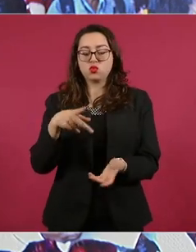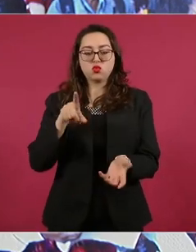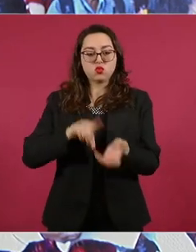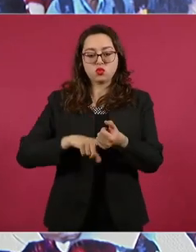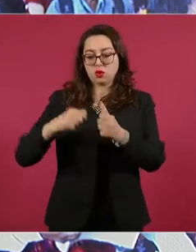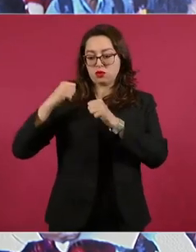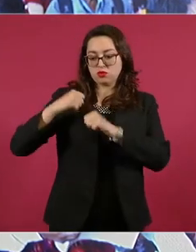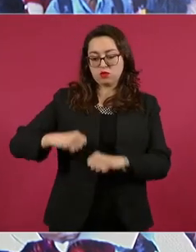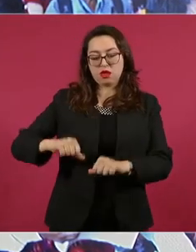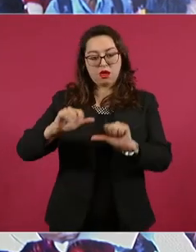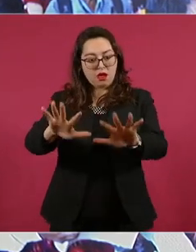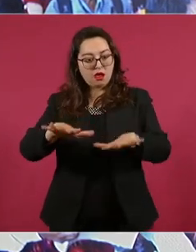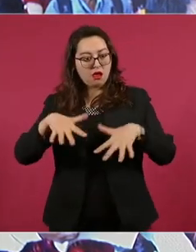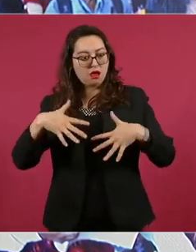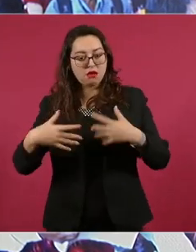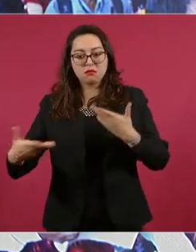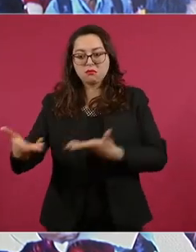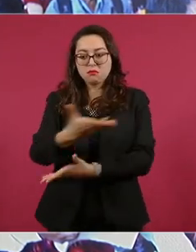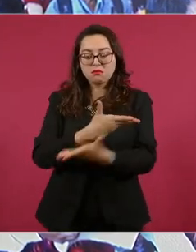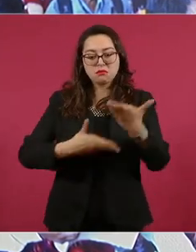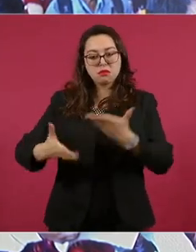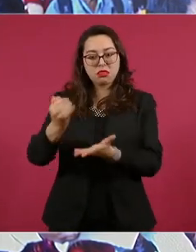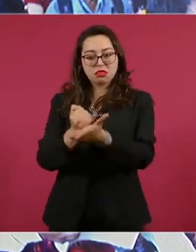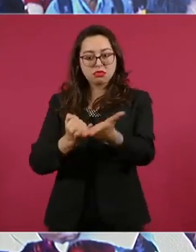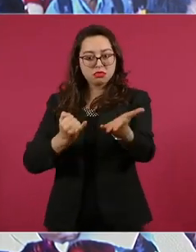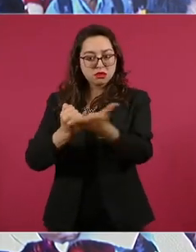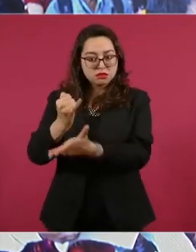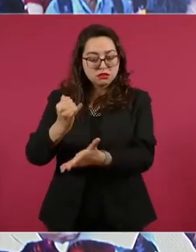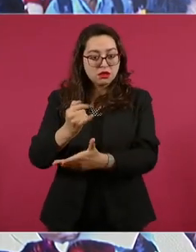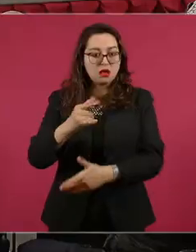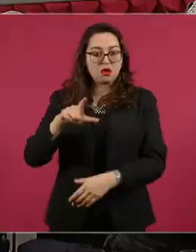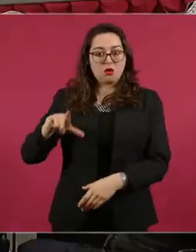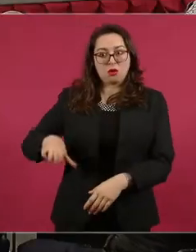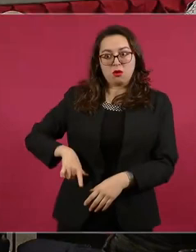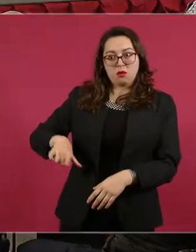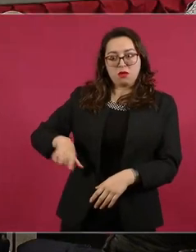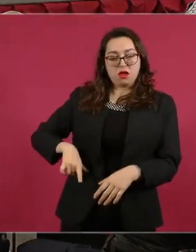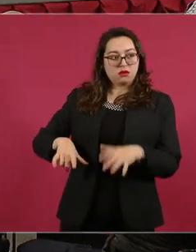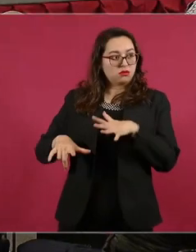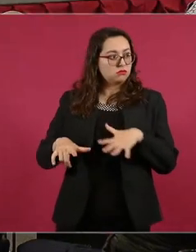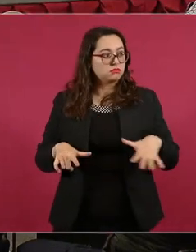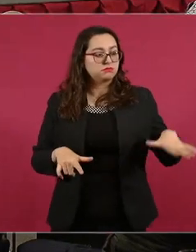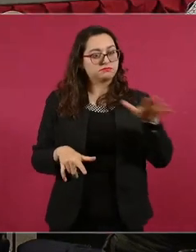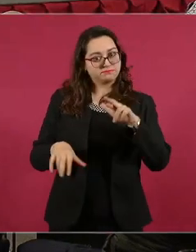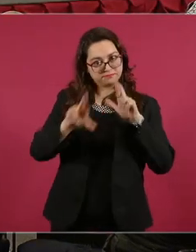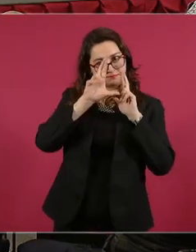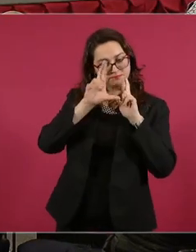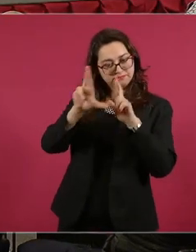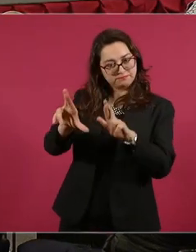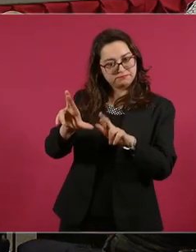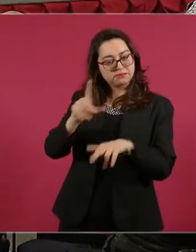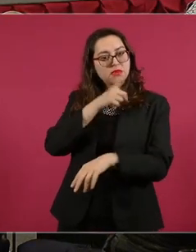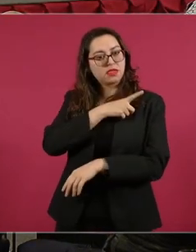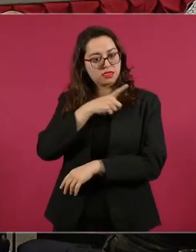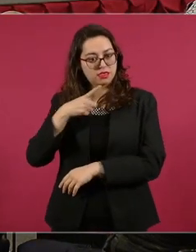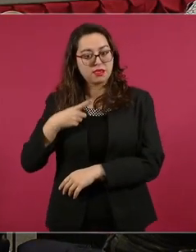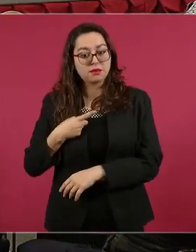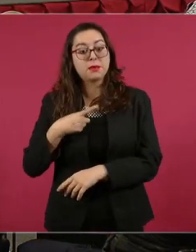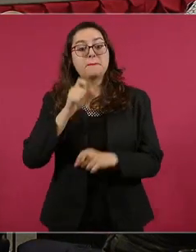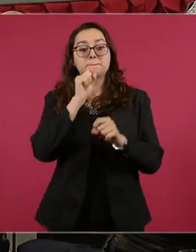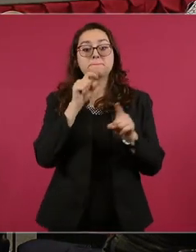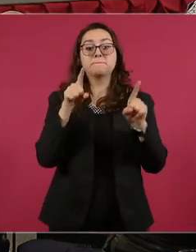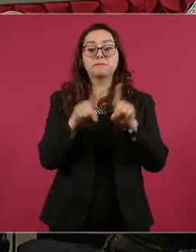deberán ser respetadas por el gobierno y la sociedad. También podrán nombrar y elegir a